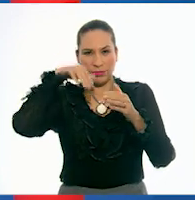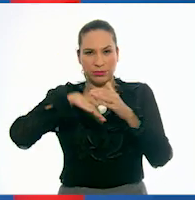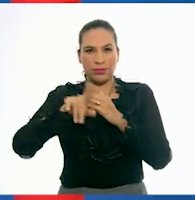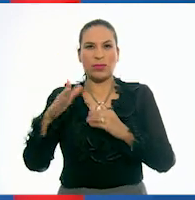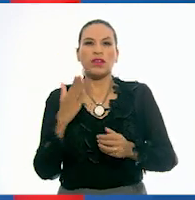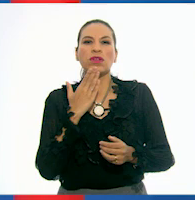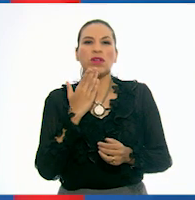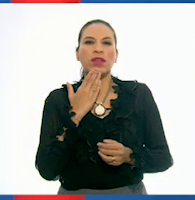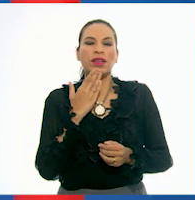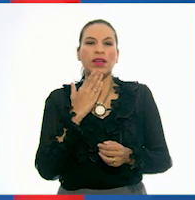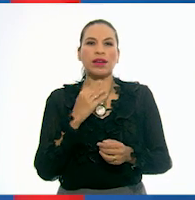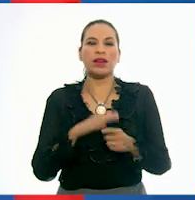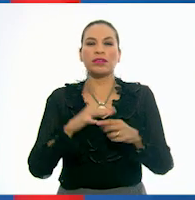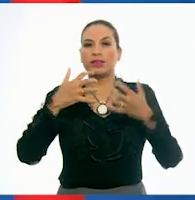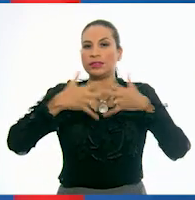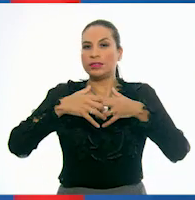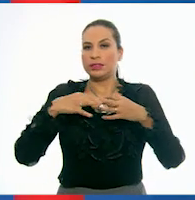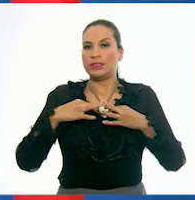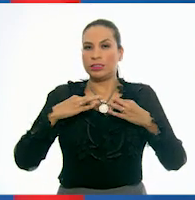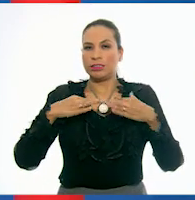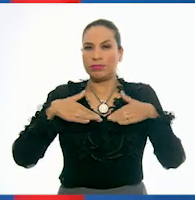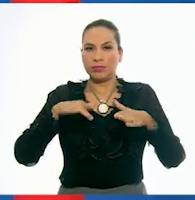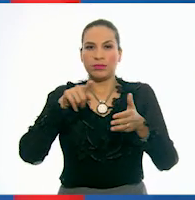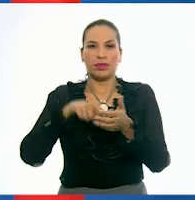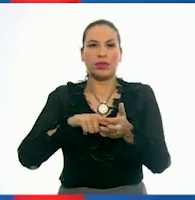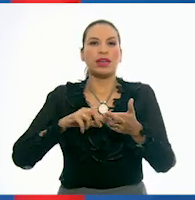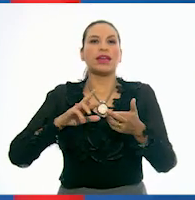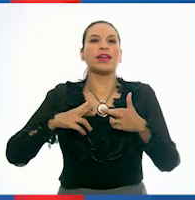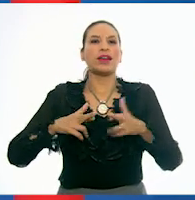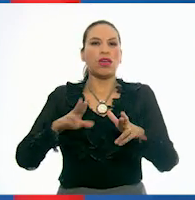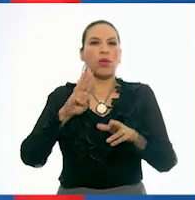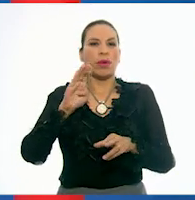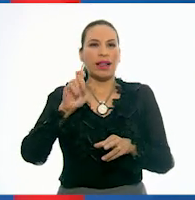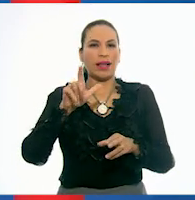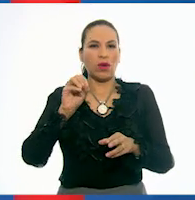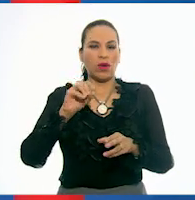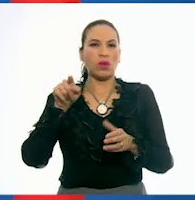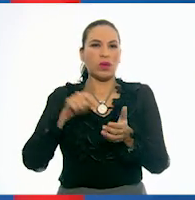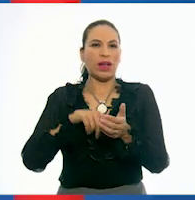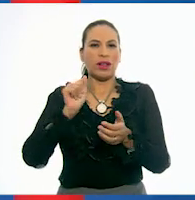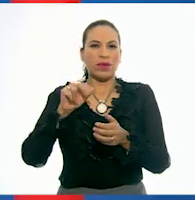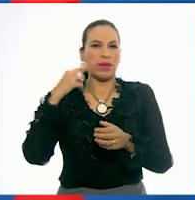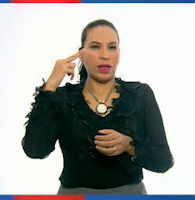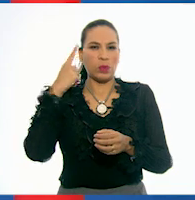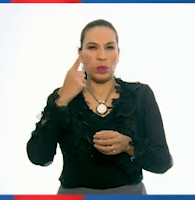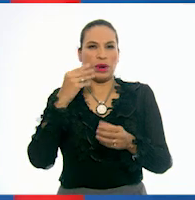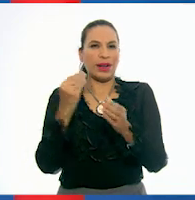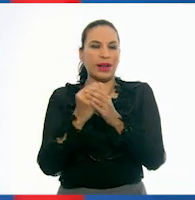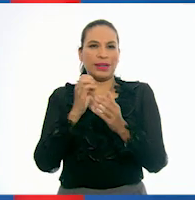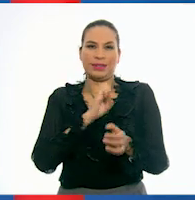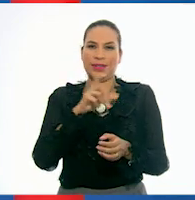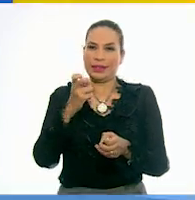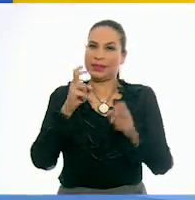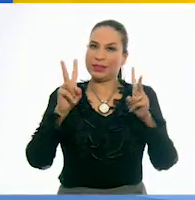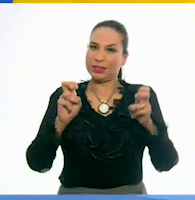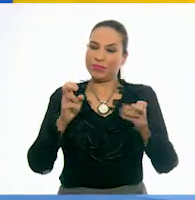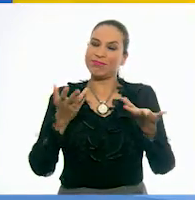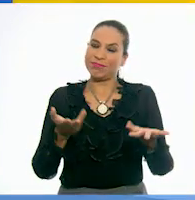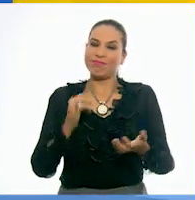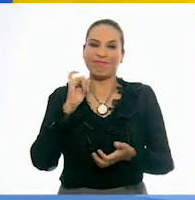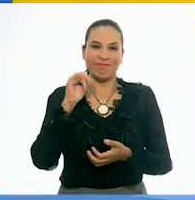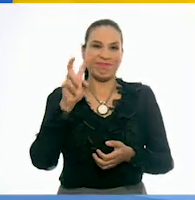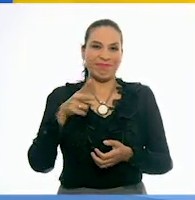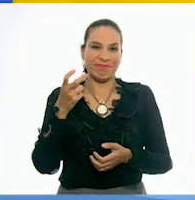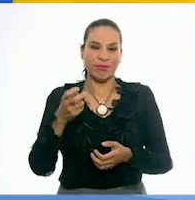Sonora y en la fábrica textil de Río Blanco, Veracruz. Incluso tuvimos una clase especial sobre ese tema. Así es,